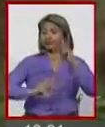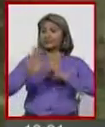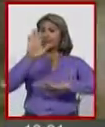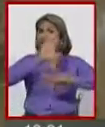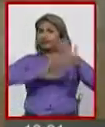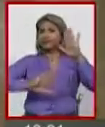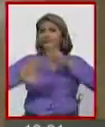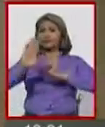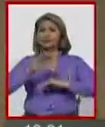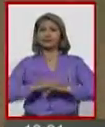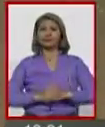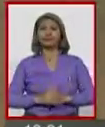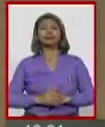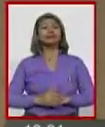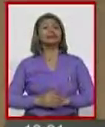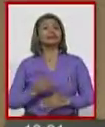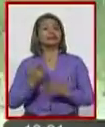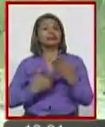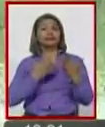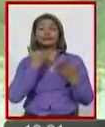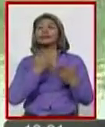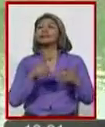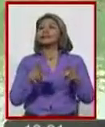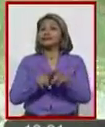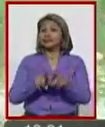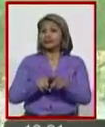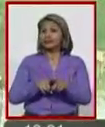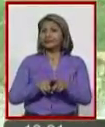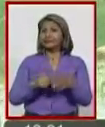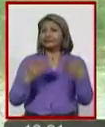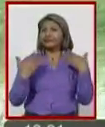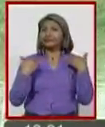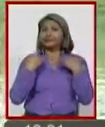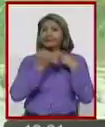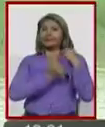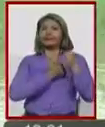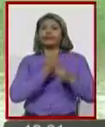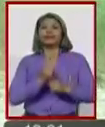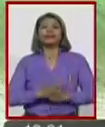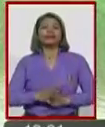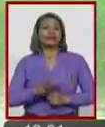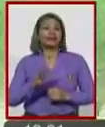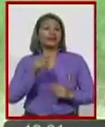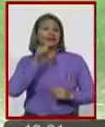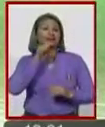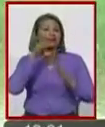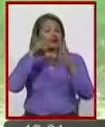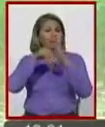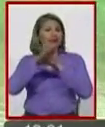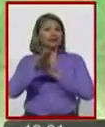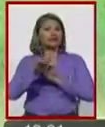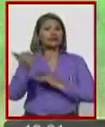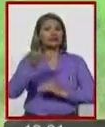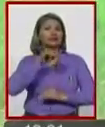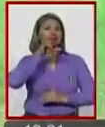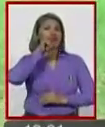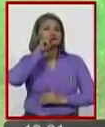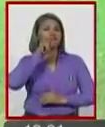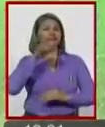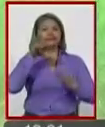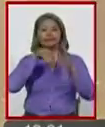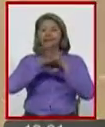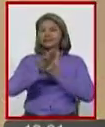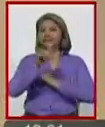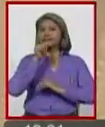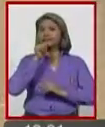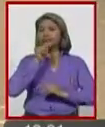estamos preocupados por esta situación. Cada vez que llueve tenemos que sufrir la agua más bien hasta adentro, como el pato tenemos que estar ahí